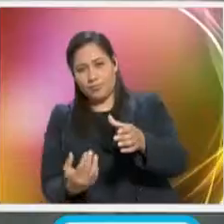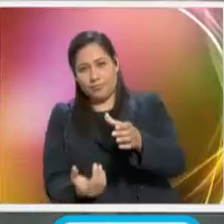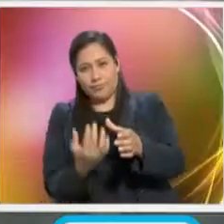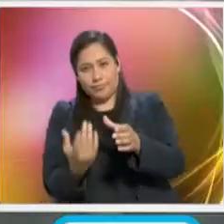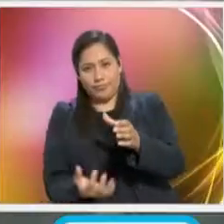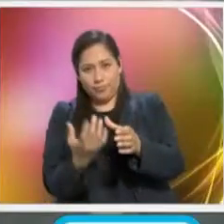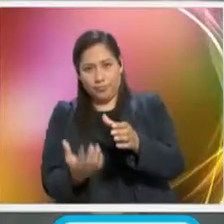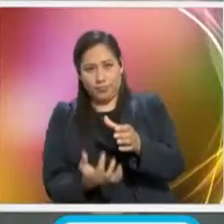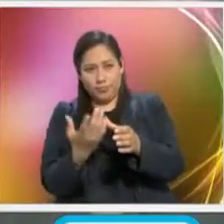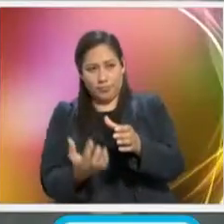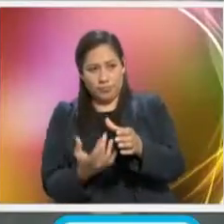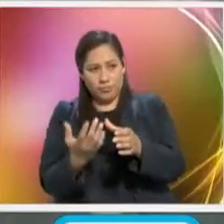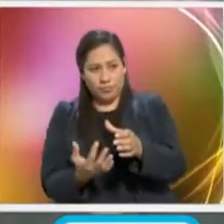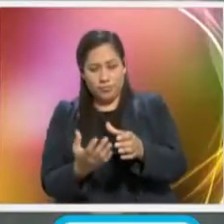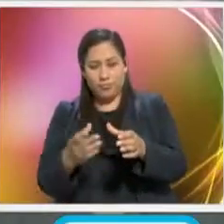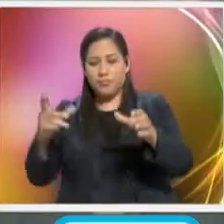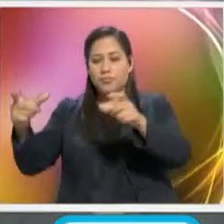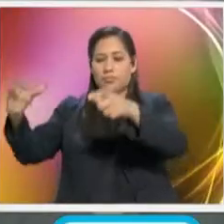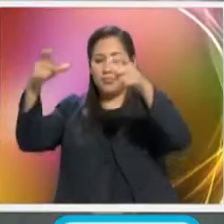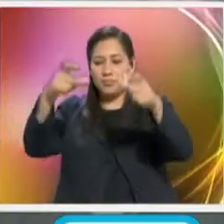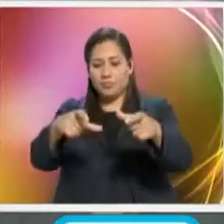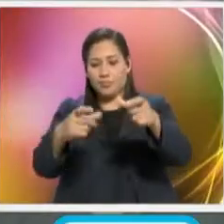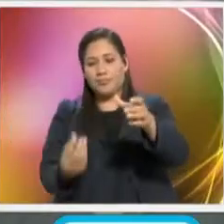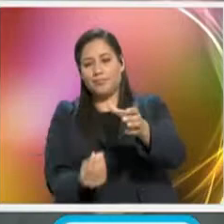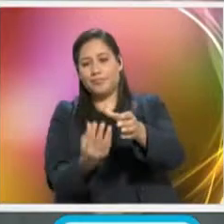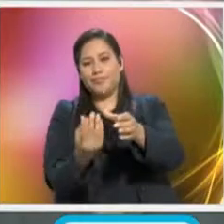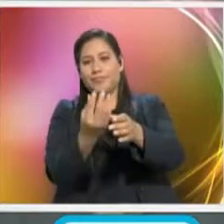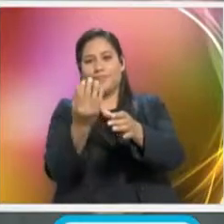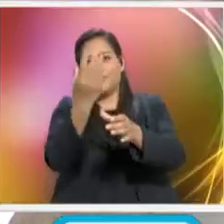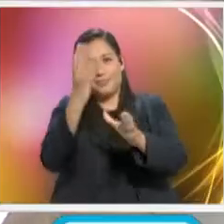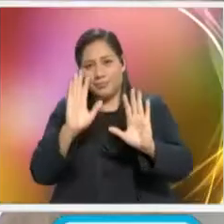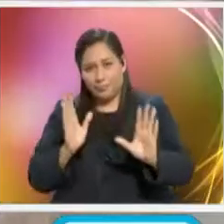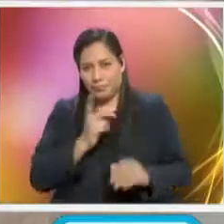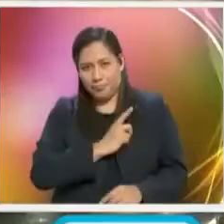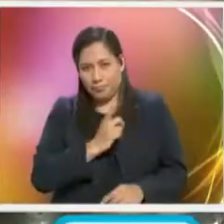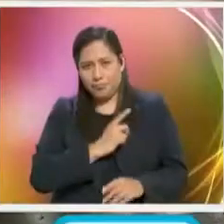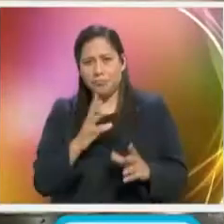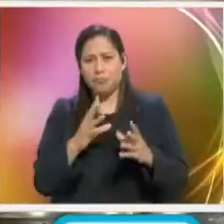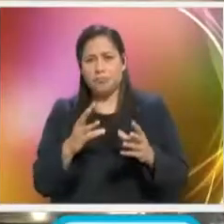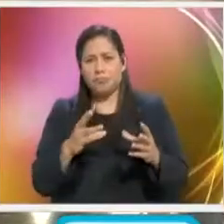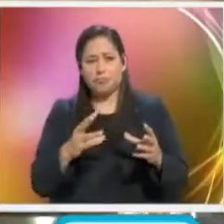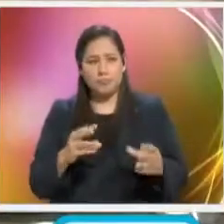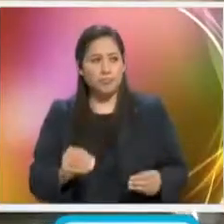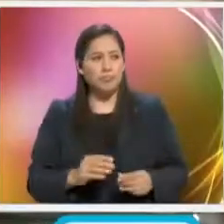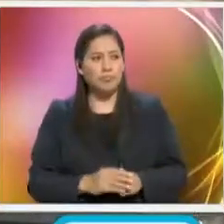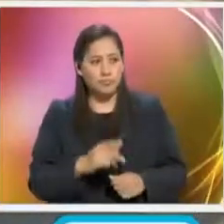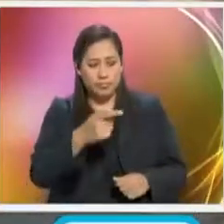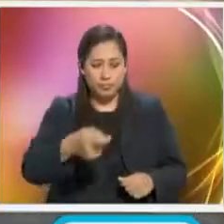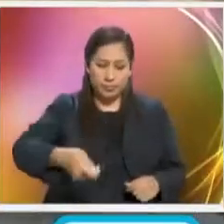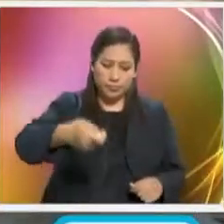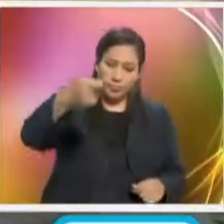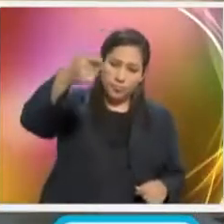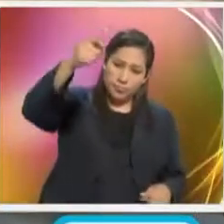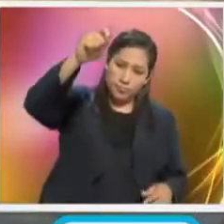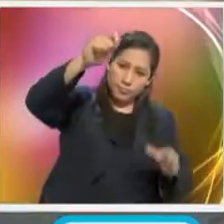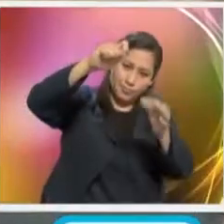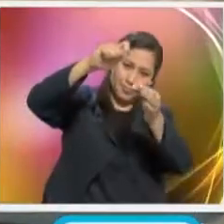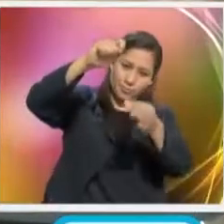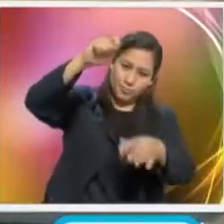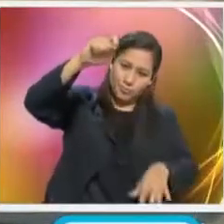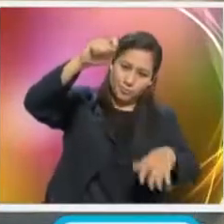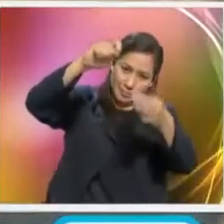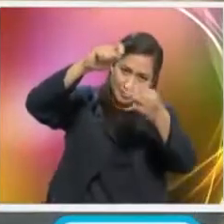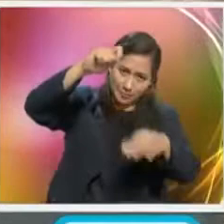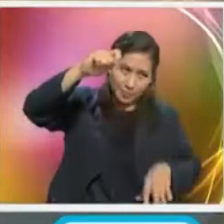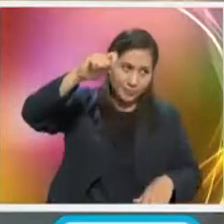ya está totalmente fundido. Ok. Y lo que, así, es líquido, sí se ve lo líquido, Sí, está claro. súper líquido, ¿no? Vamos a hacer otra vez,